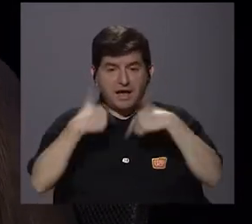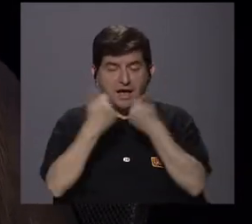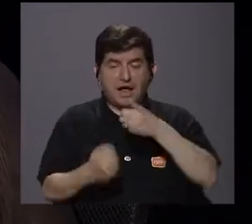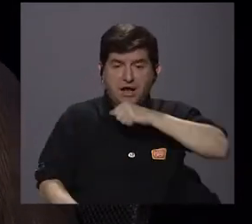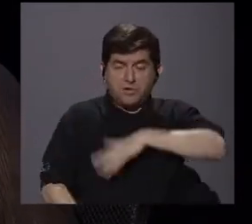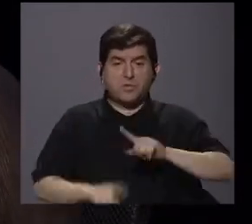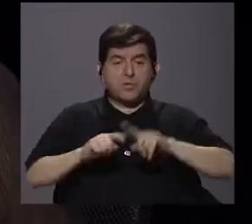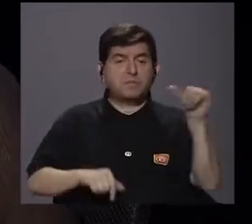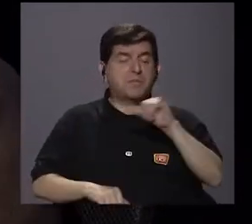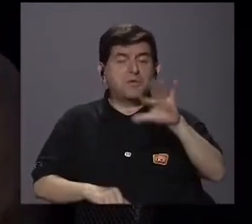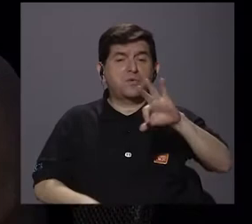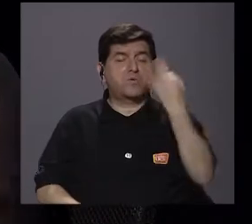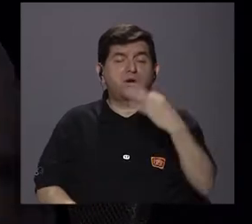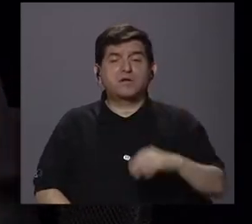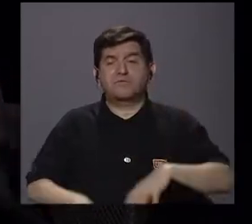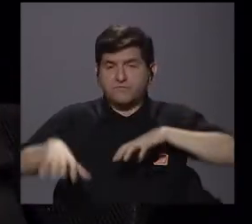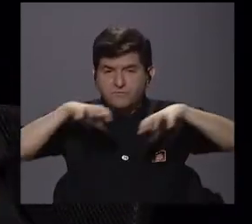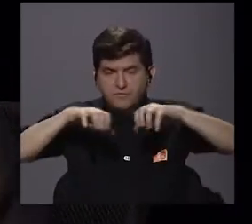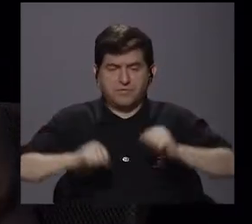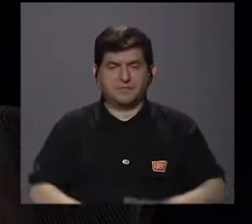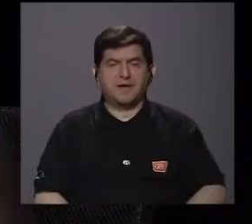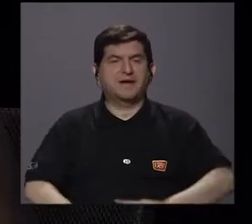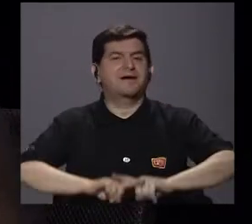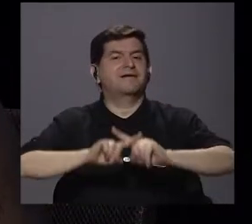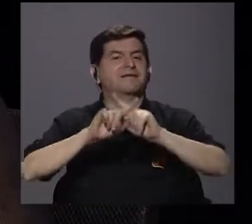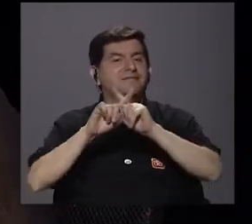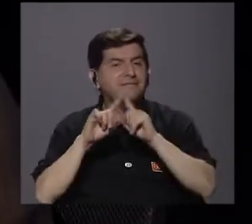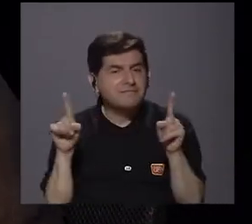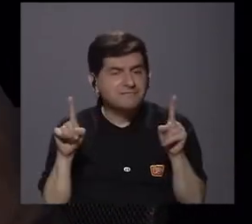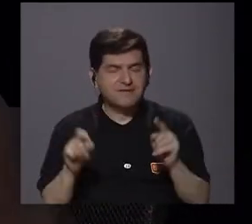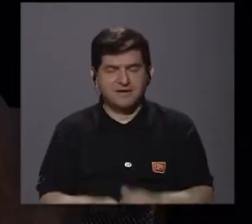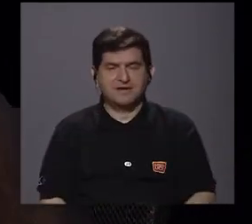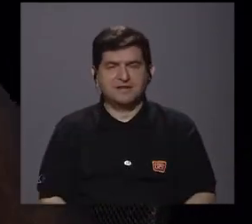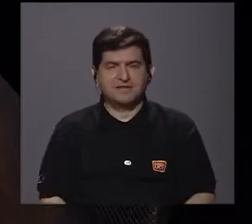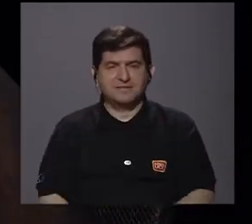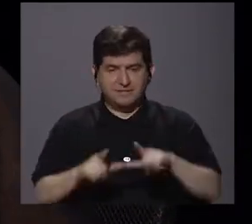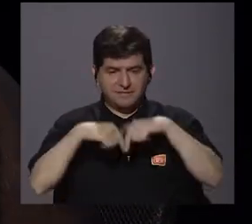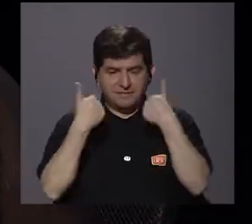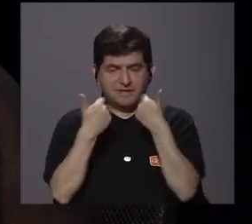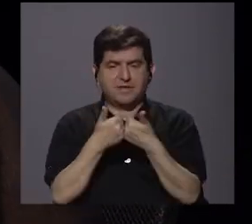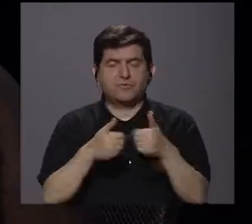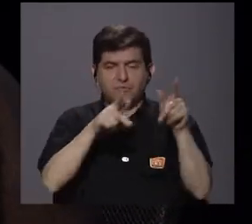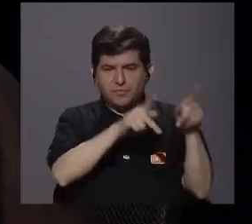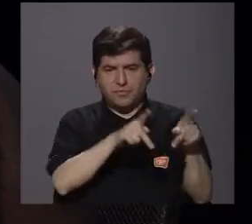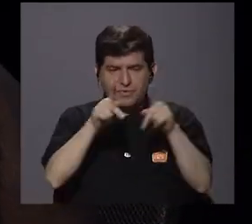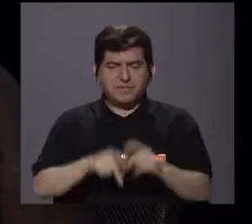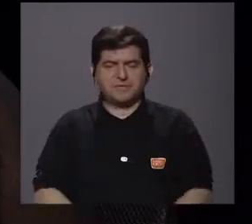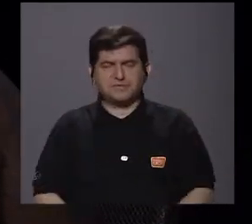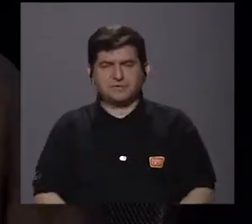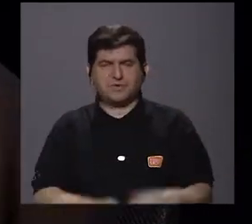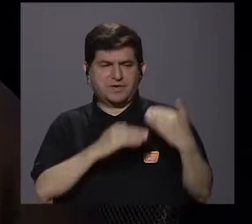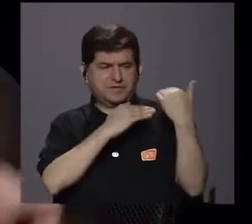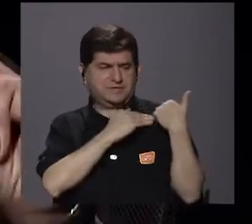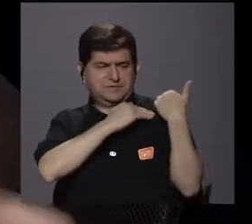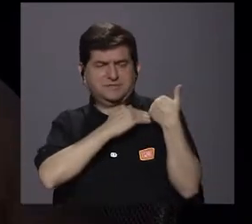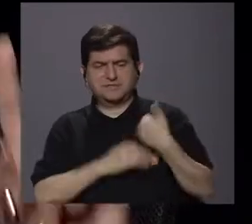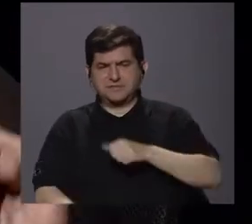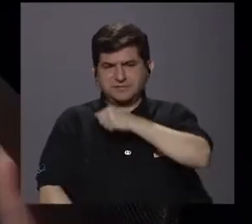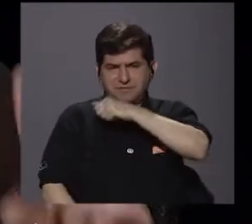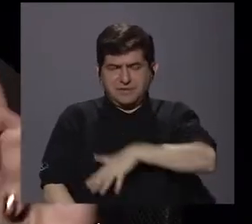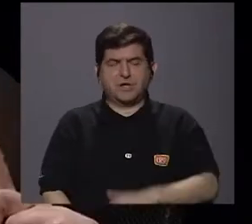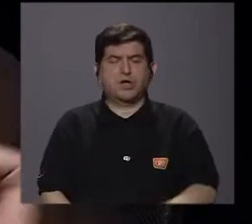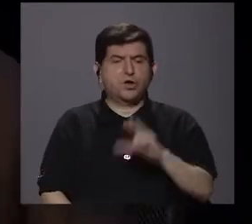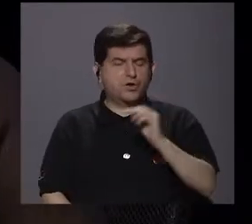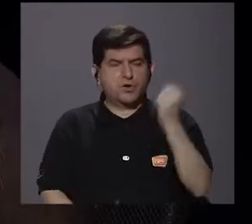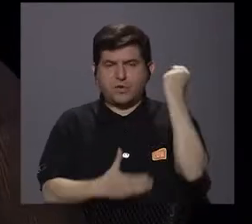esa modalidad. Y a diferencia de la resistencia palestina, que no ejecuta civiles